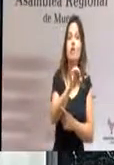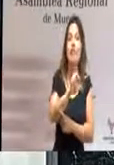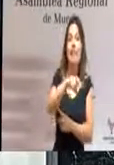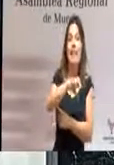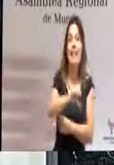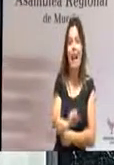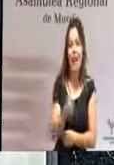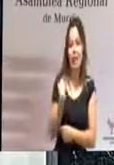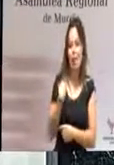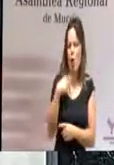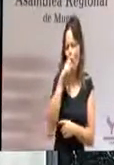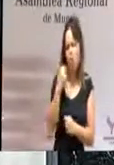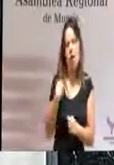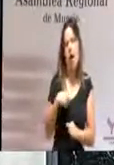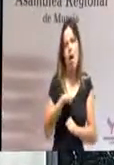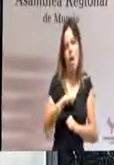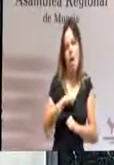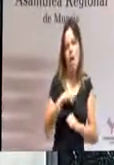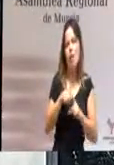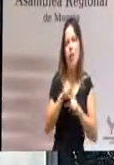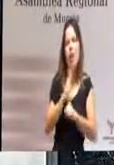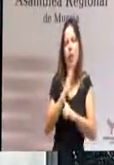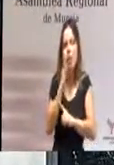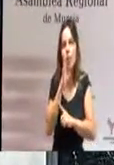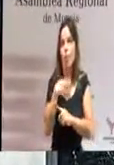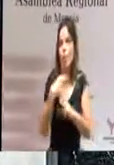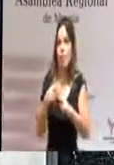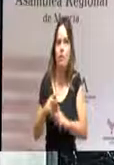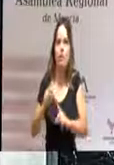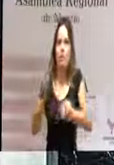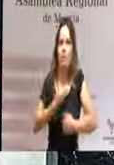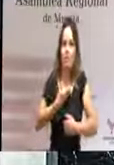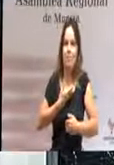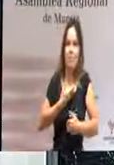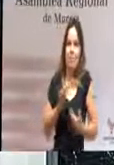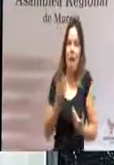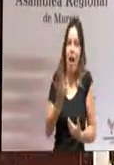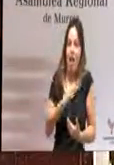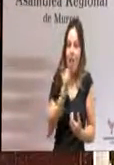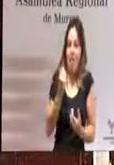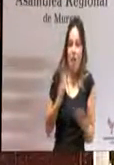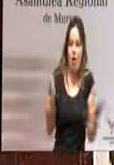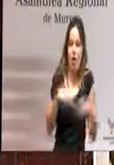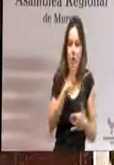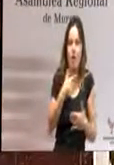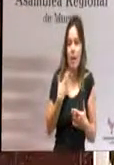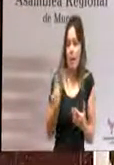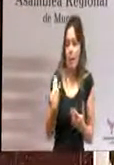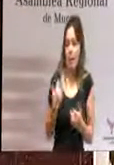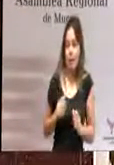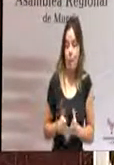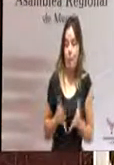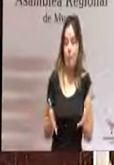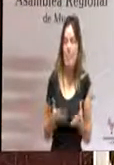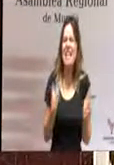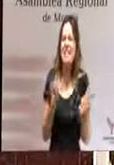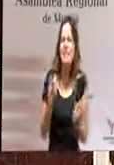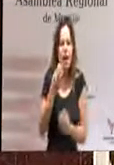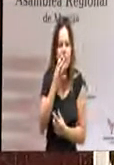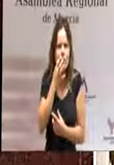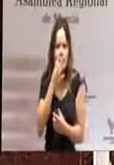de un letargo de varios años, causado por sus políticas, de una forma muy tímida. Hace falta darle un